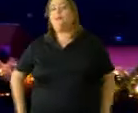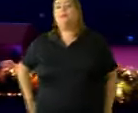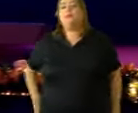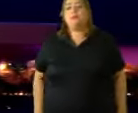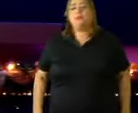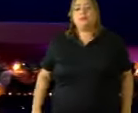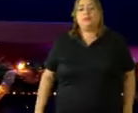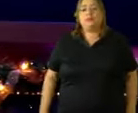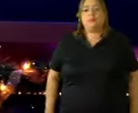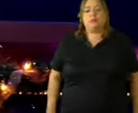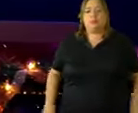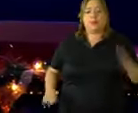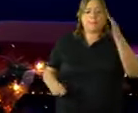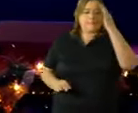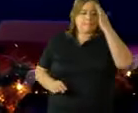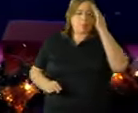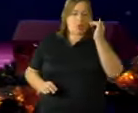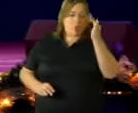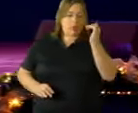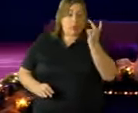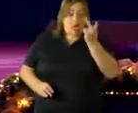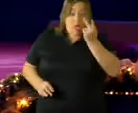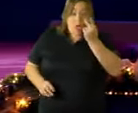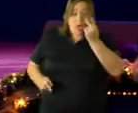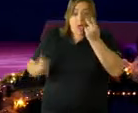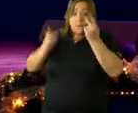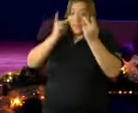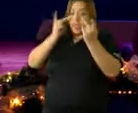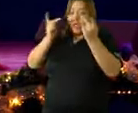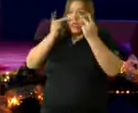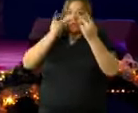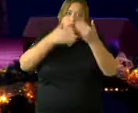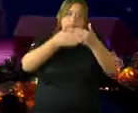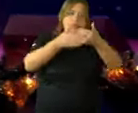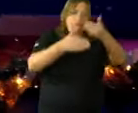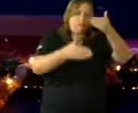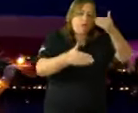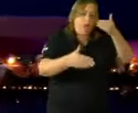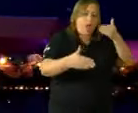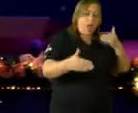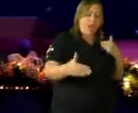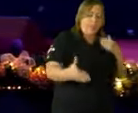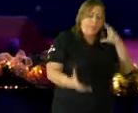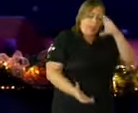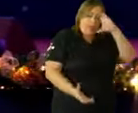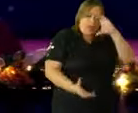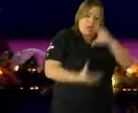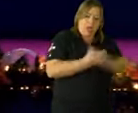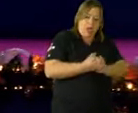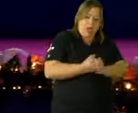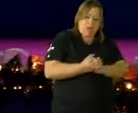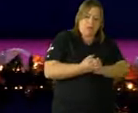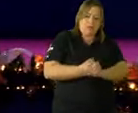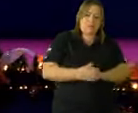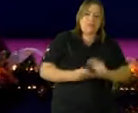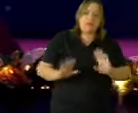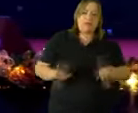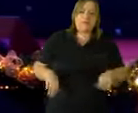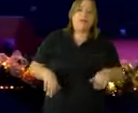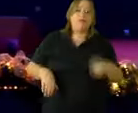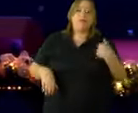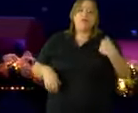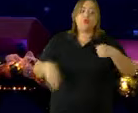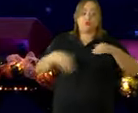Es que los milagros hay que verlos, pero hay que verlos antes. Hay que creerlos antes. No empieza a decirle, va a pasar esto malo. No, no, no. Vamos a